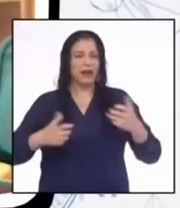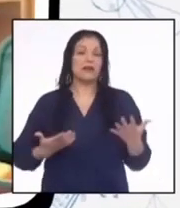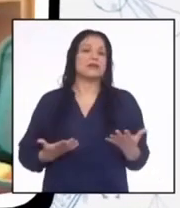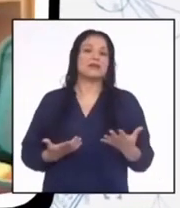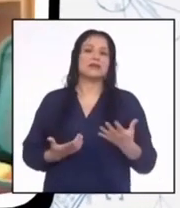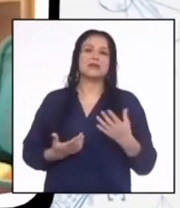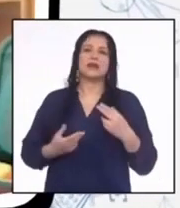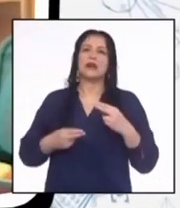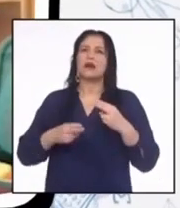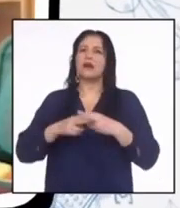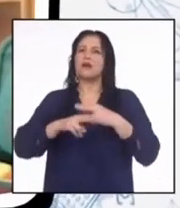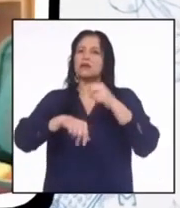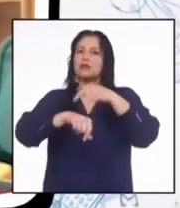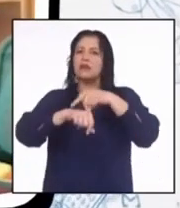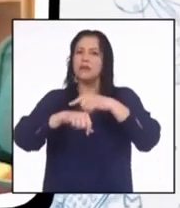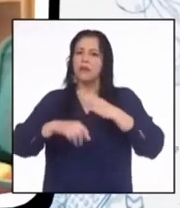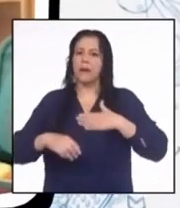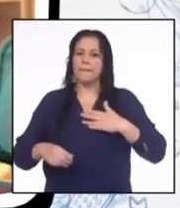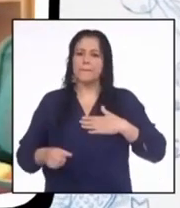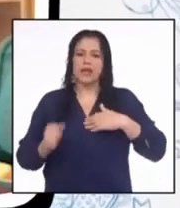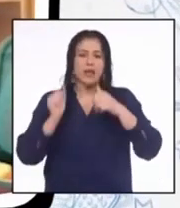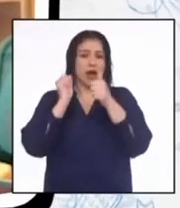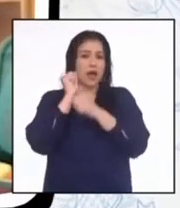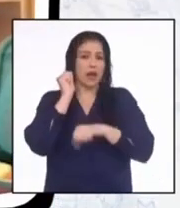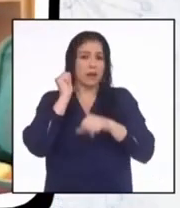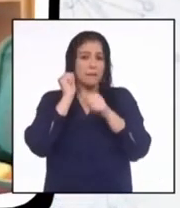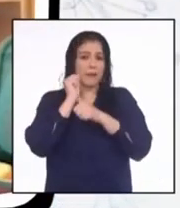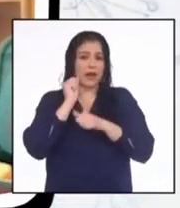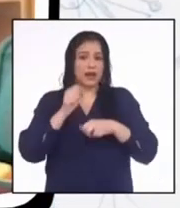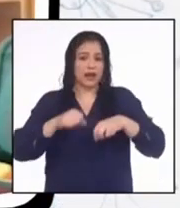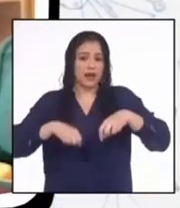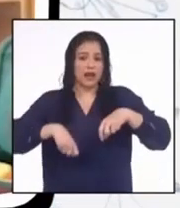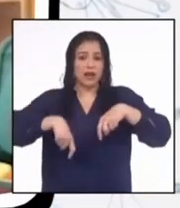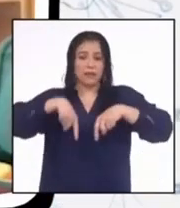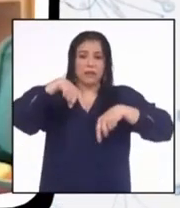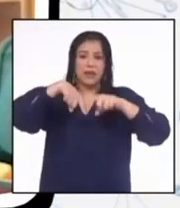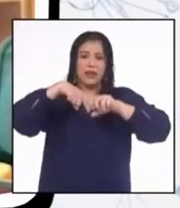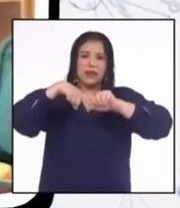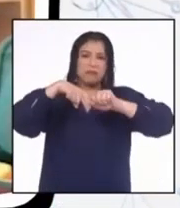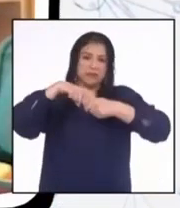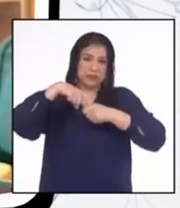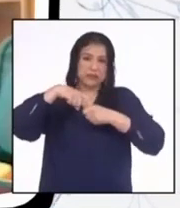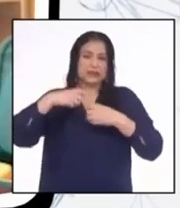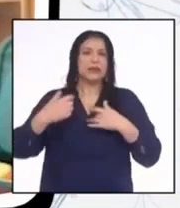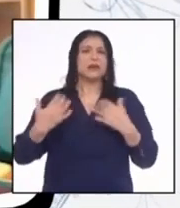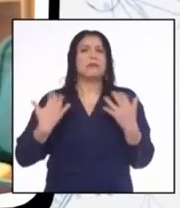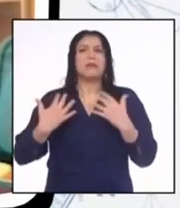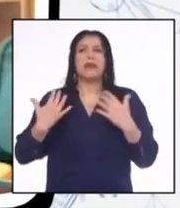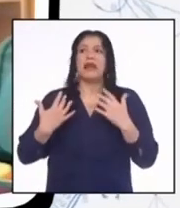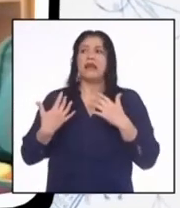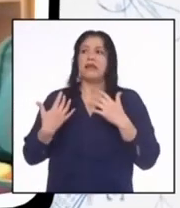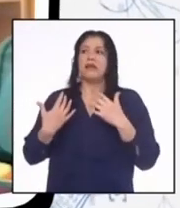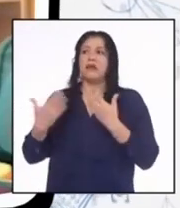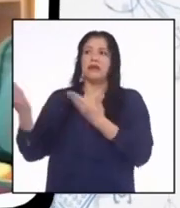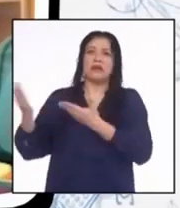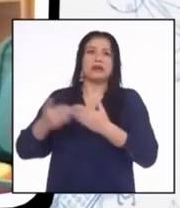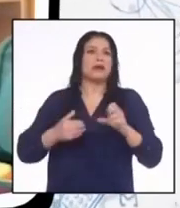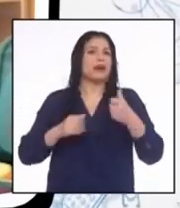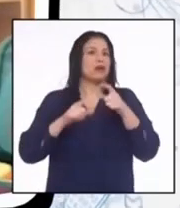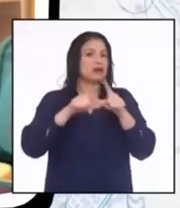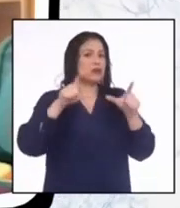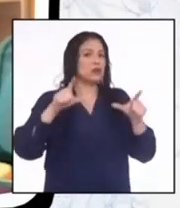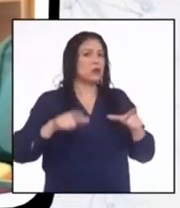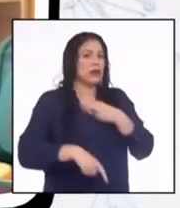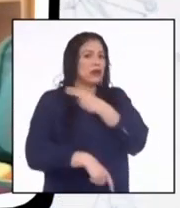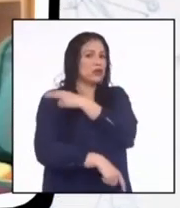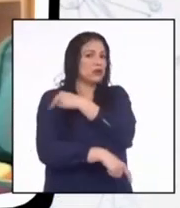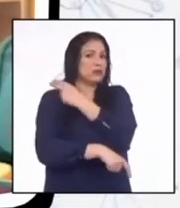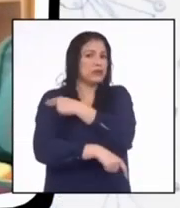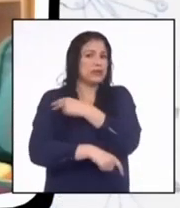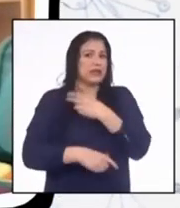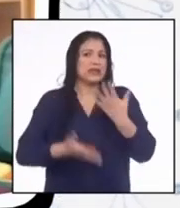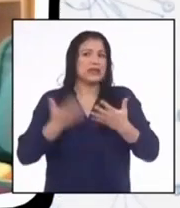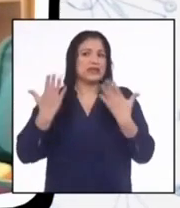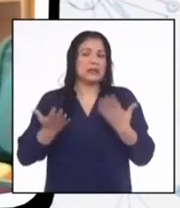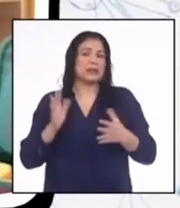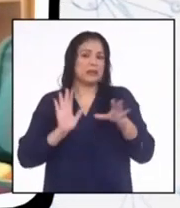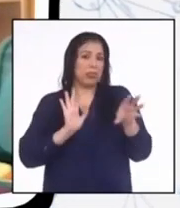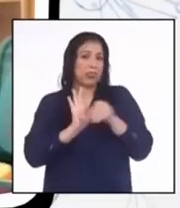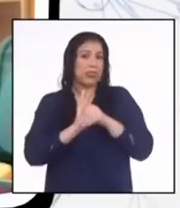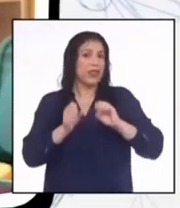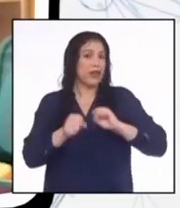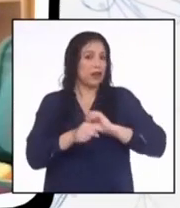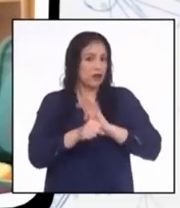poco, mi hermanita se fracturó la pierna y tuvimos temor de llevarla hasta otro lugar para que la curen y que se